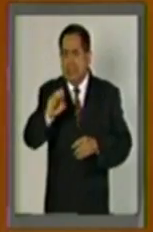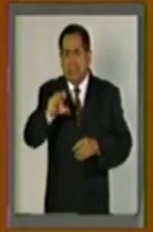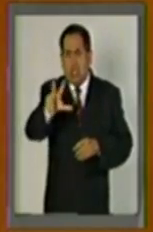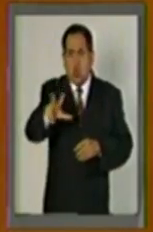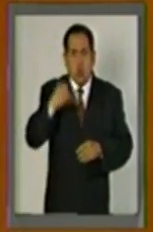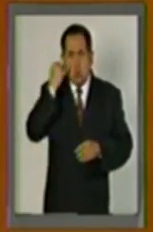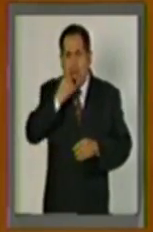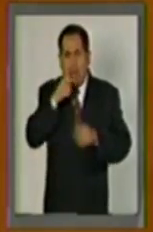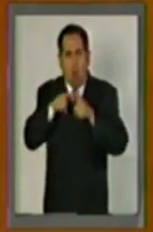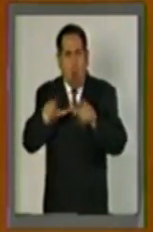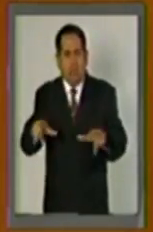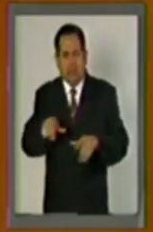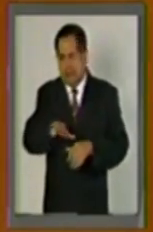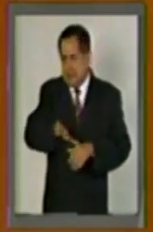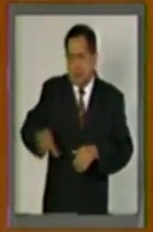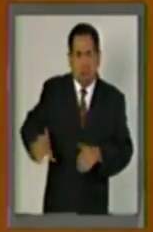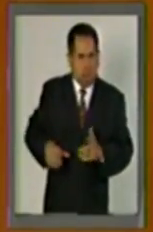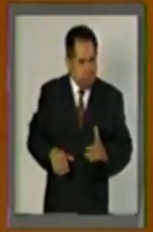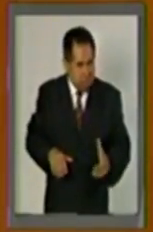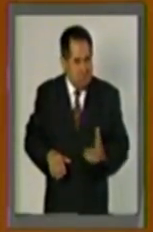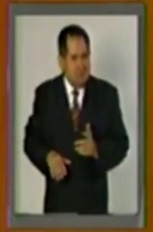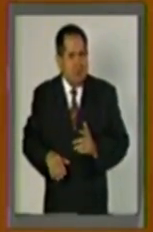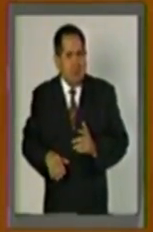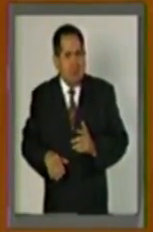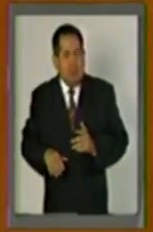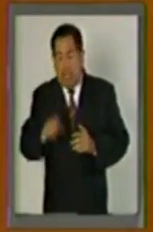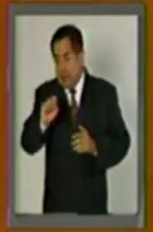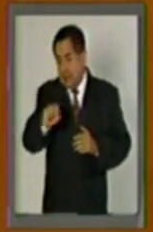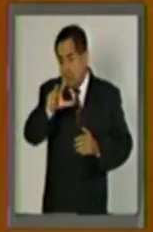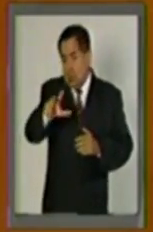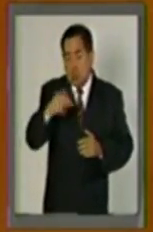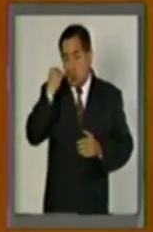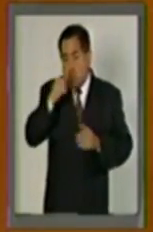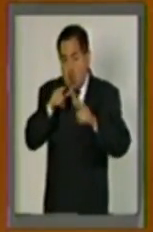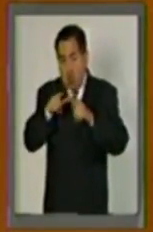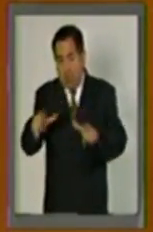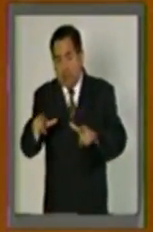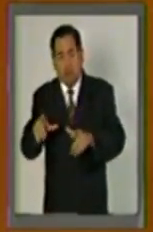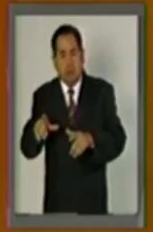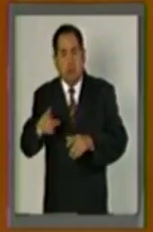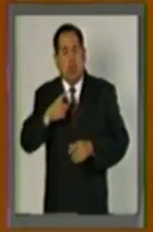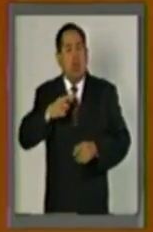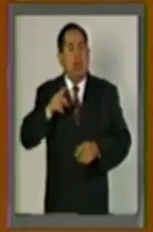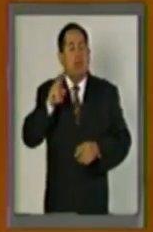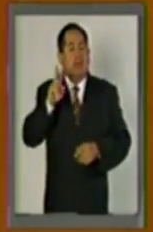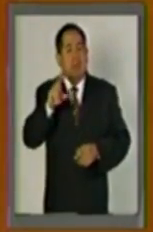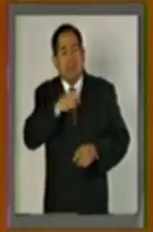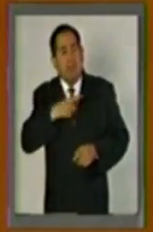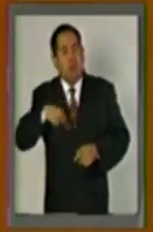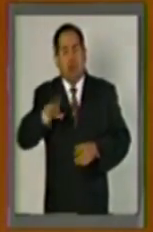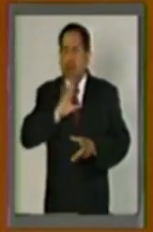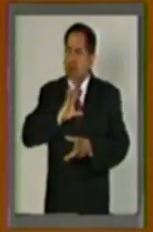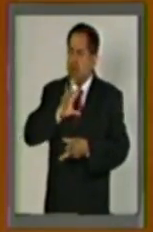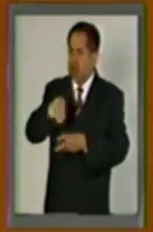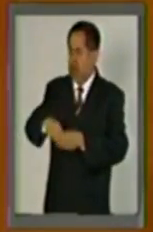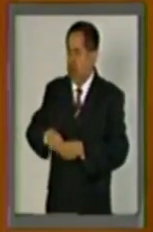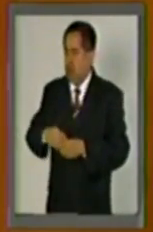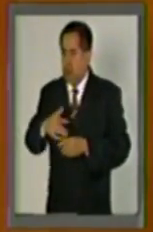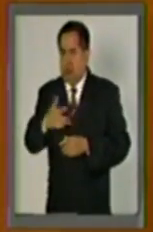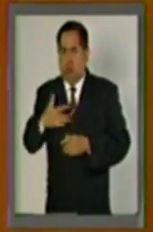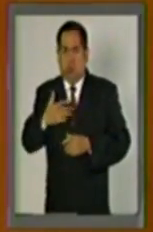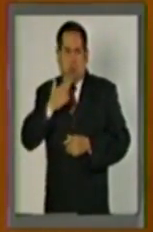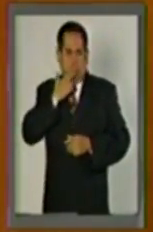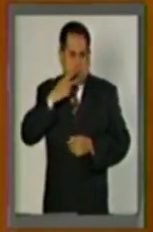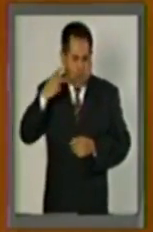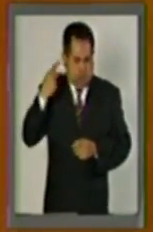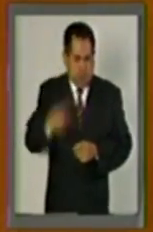lenguas. 68 lenguas de las cuales deberíamos de sentirnos parte de nuestra